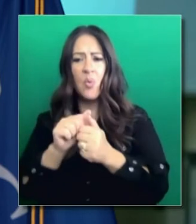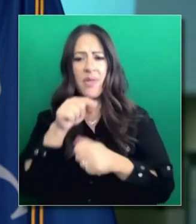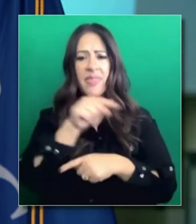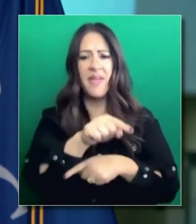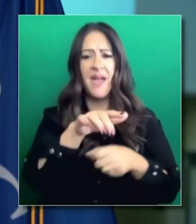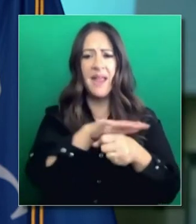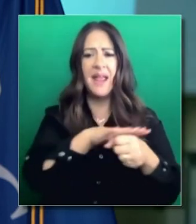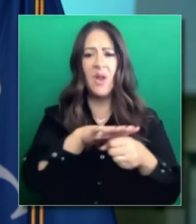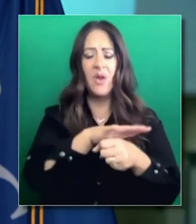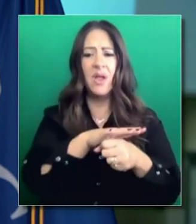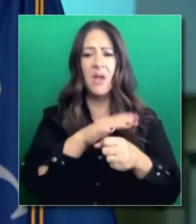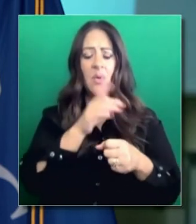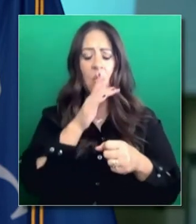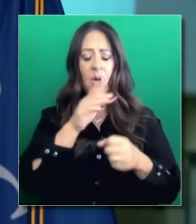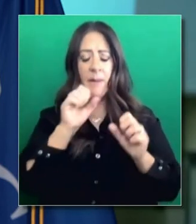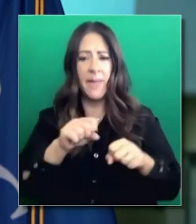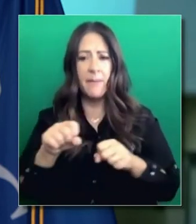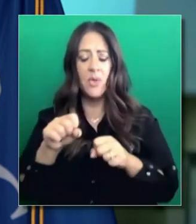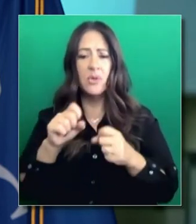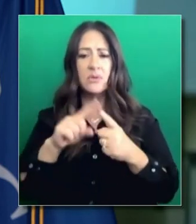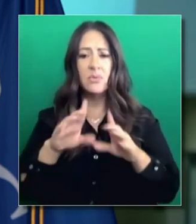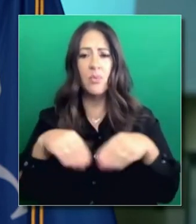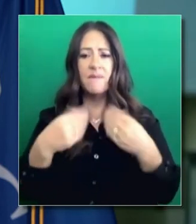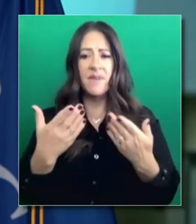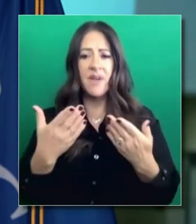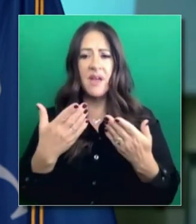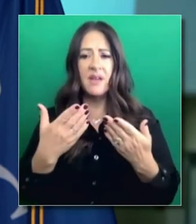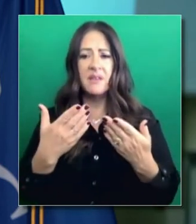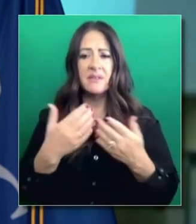aquellos condados que están excediendo